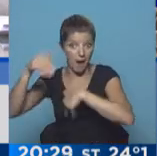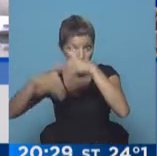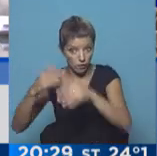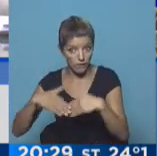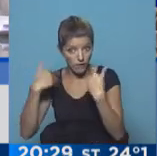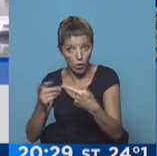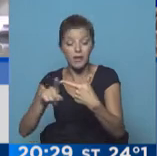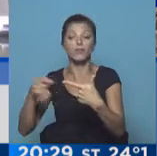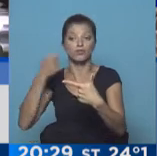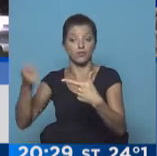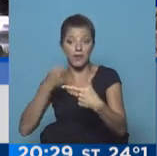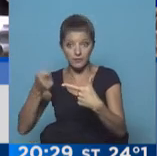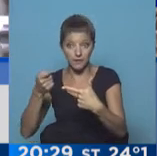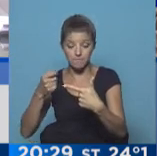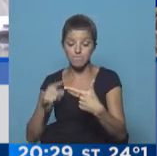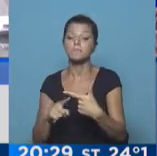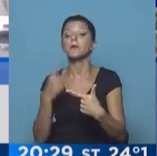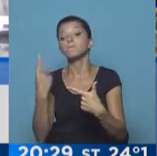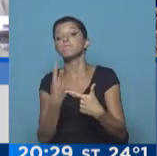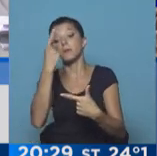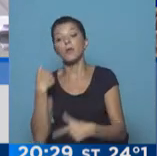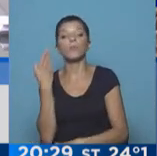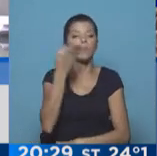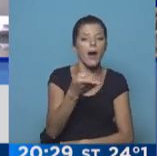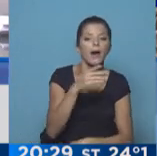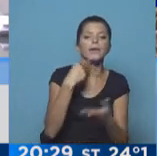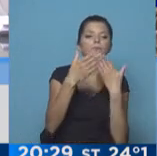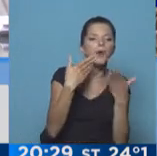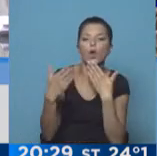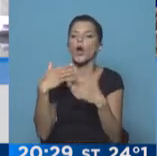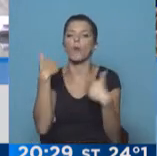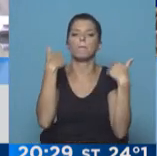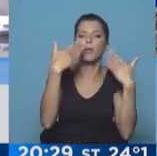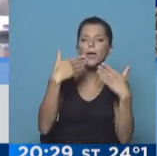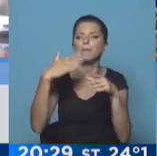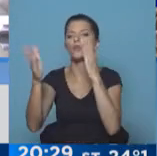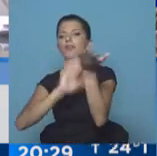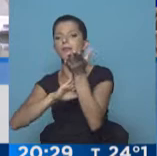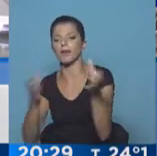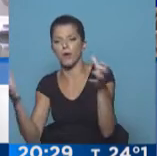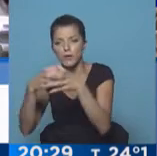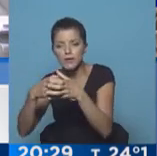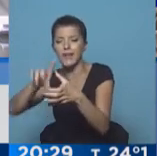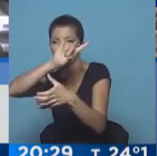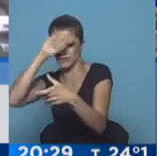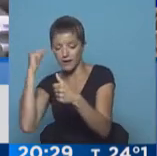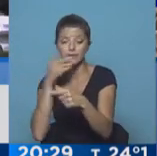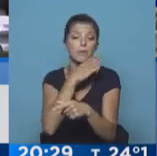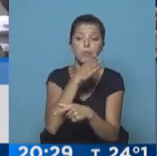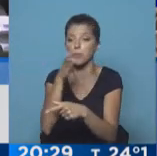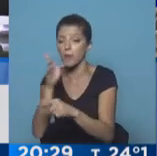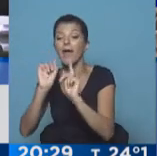Partido Socialista, que primero se acerca a Podemos, a Izquierda Unida, a partidos nacionalistas y también a Ciudadanos